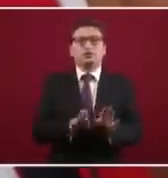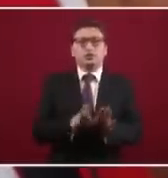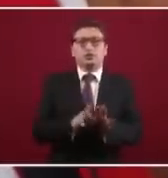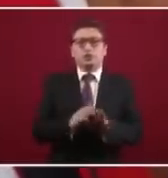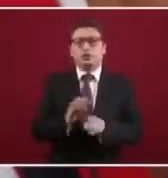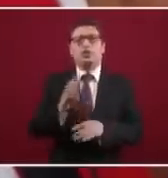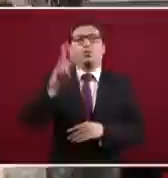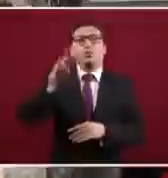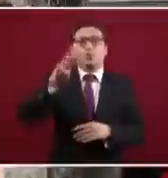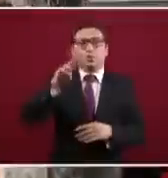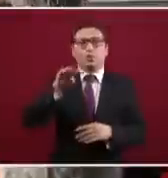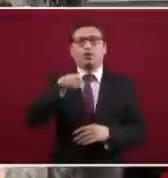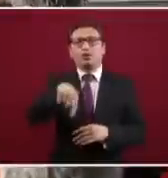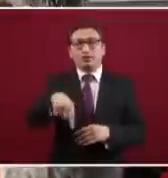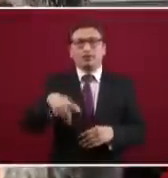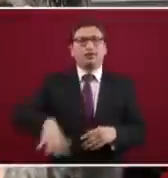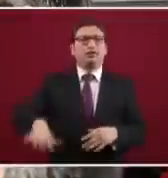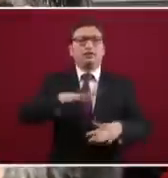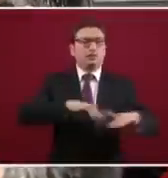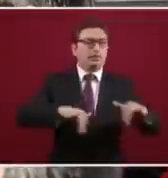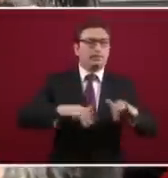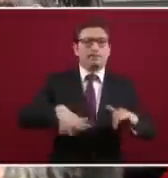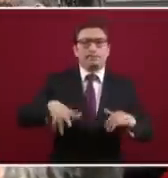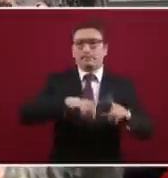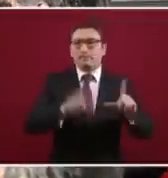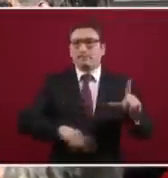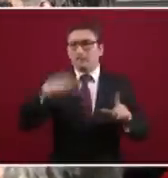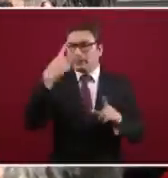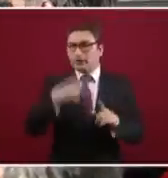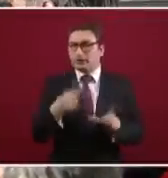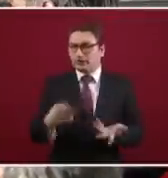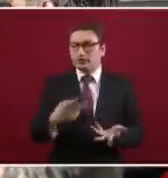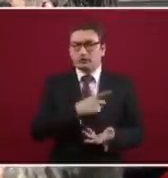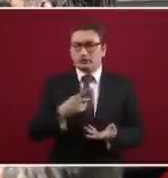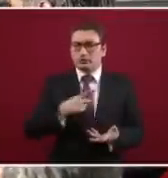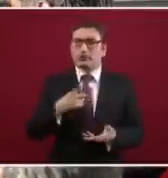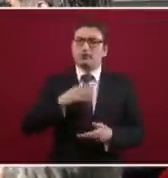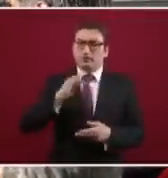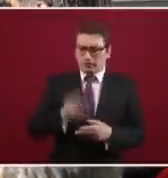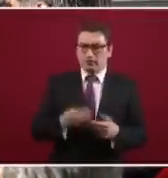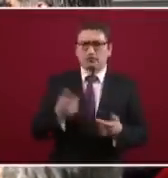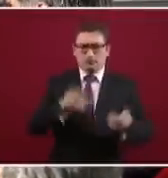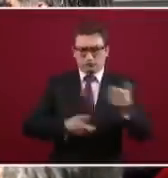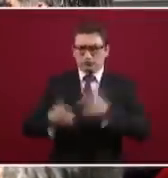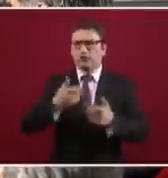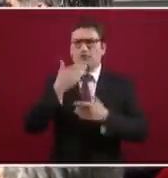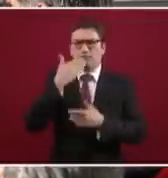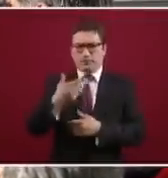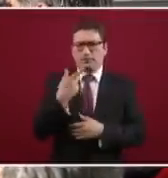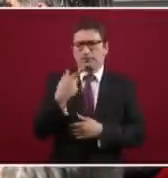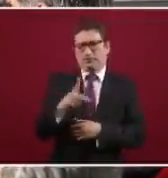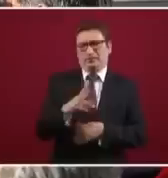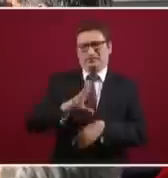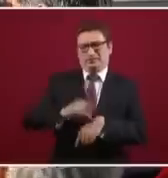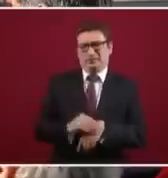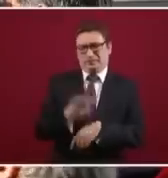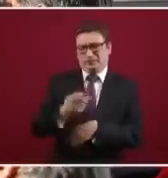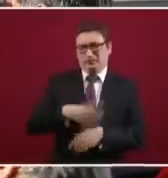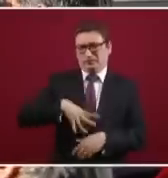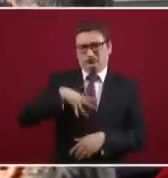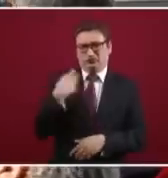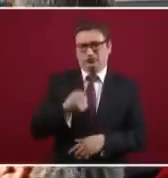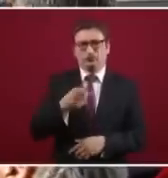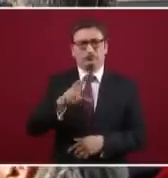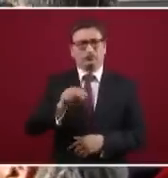Grupo Walmart en nuestro territorio. Yo creo que en México se deben aceptar las inversiones extranjeras, pero no permitir los